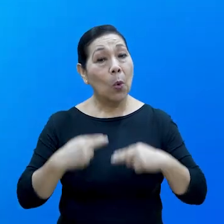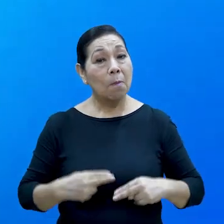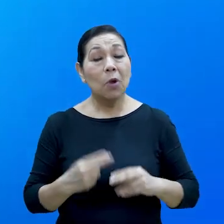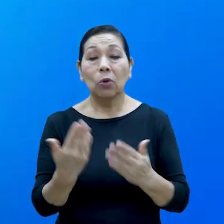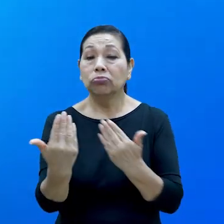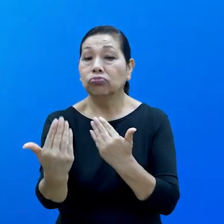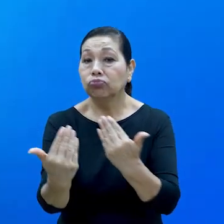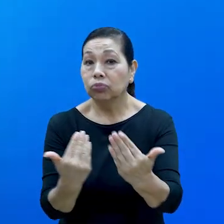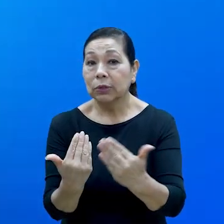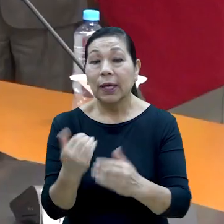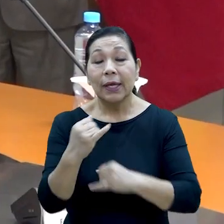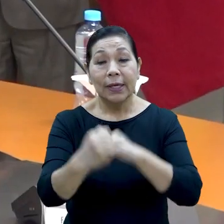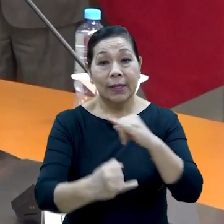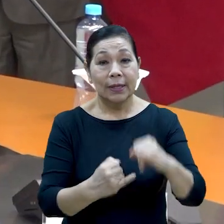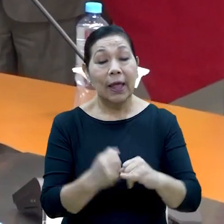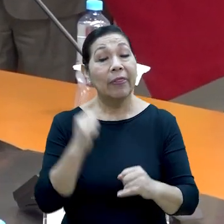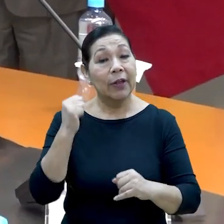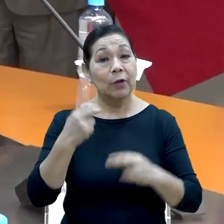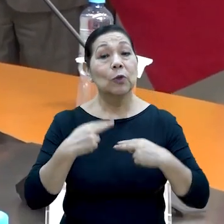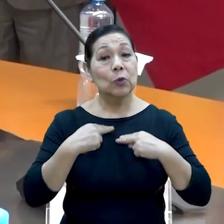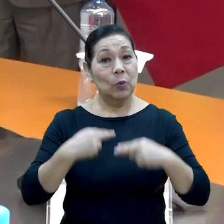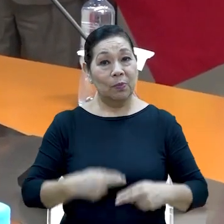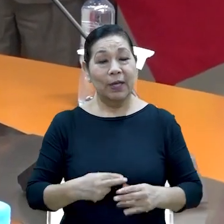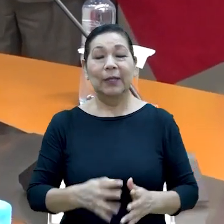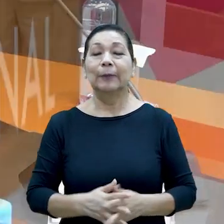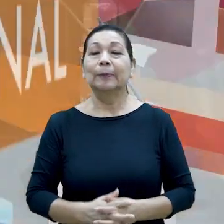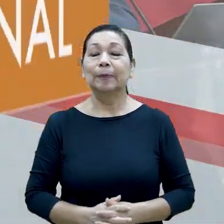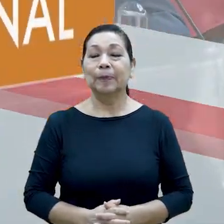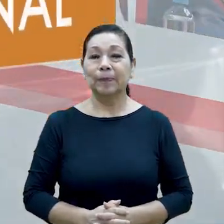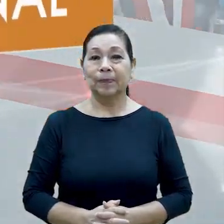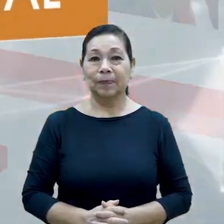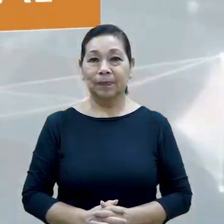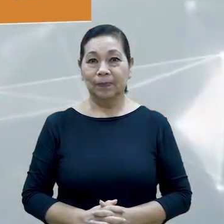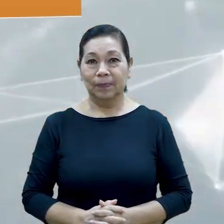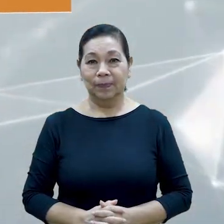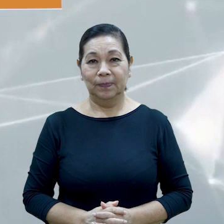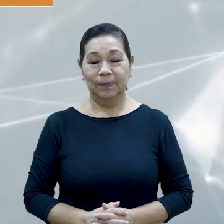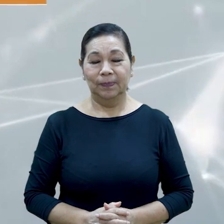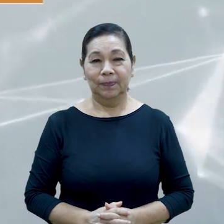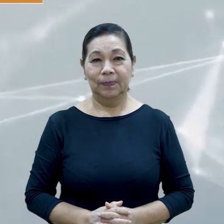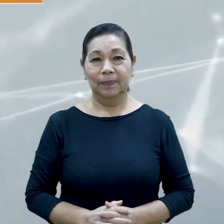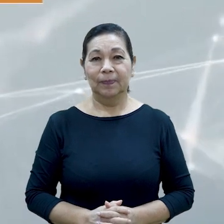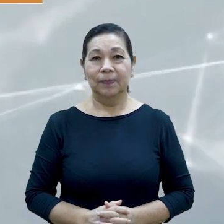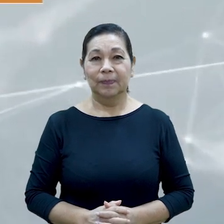Humanos y su relación con la Corte Interamericana de Derechos Humanos.